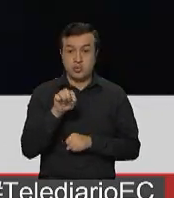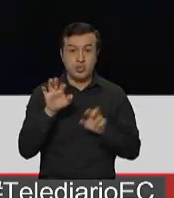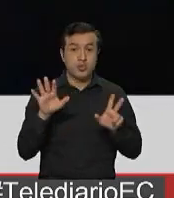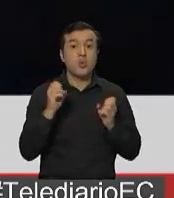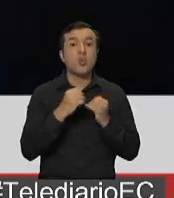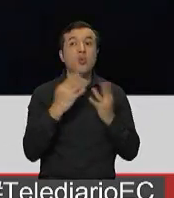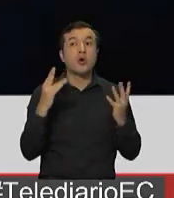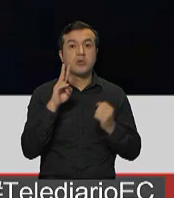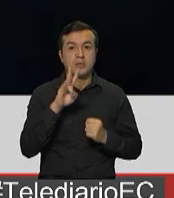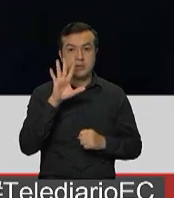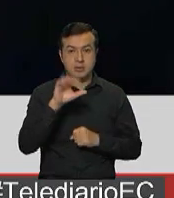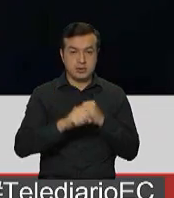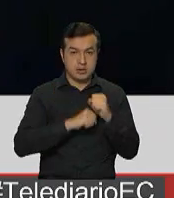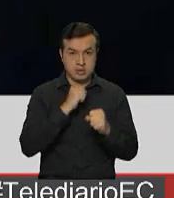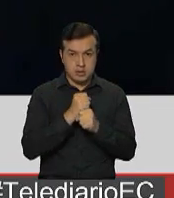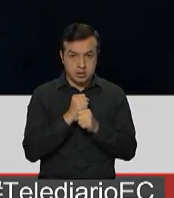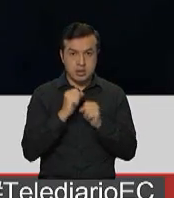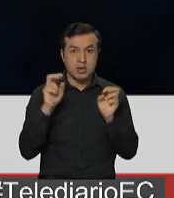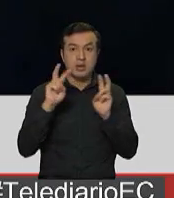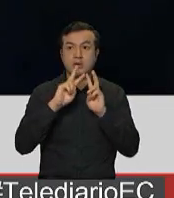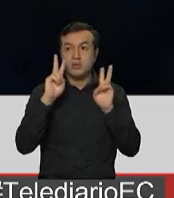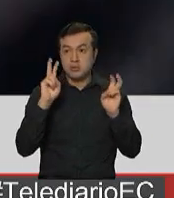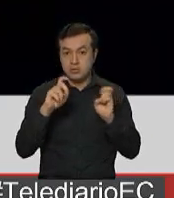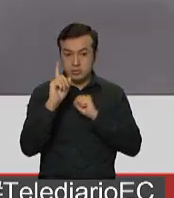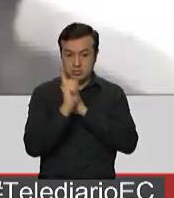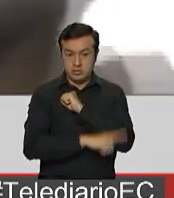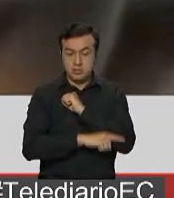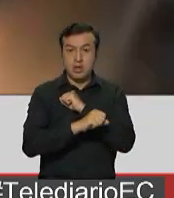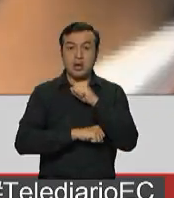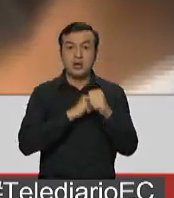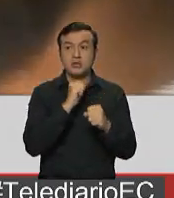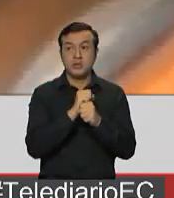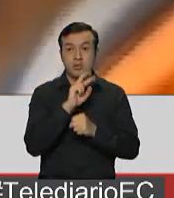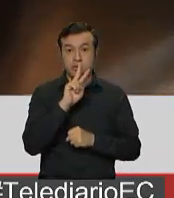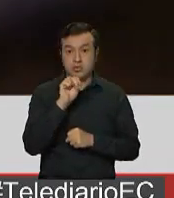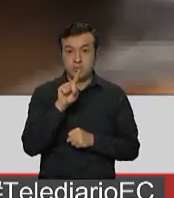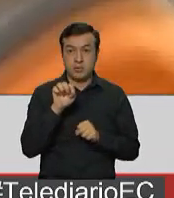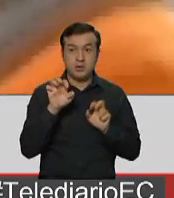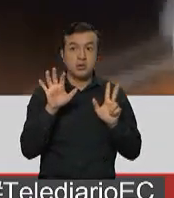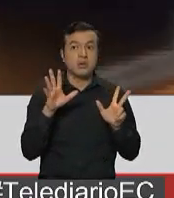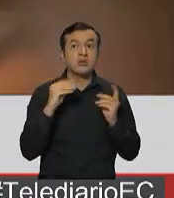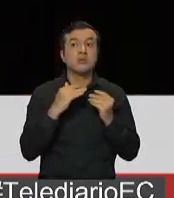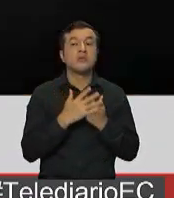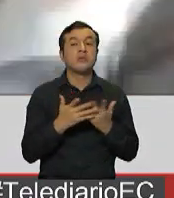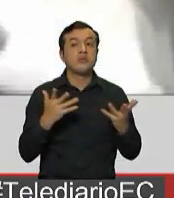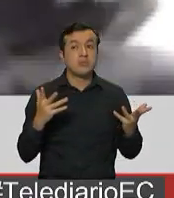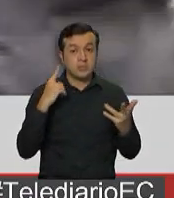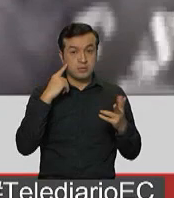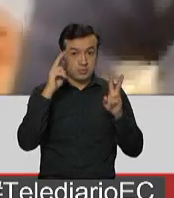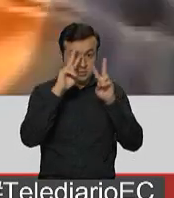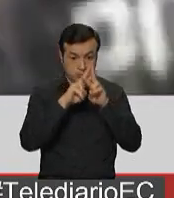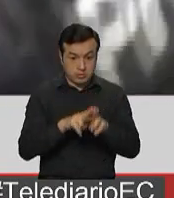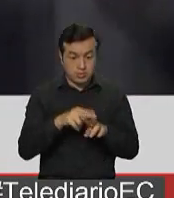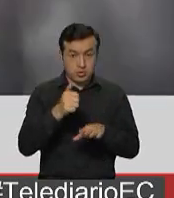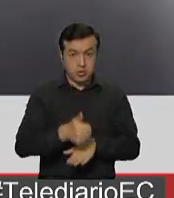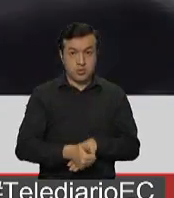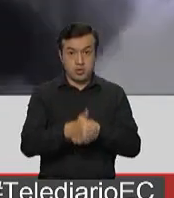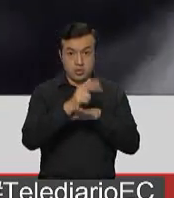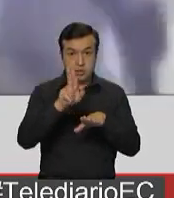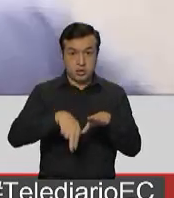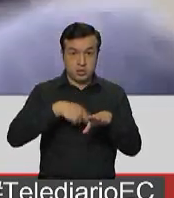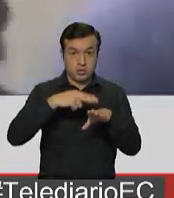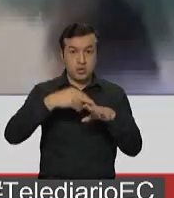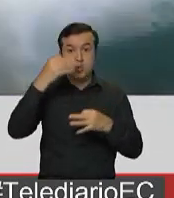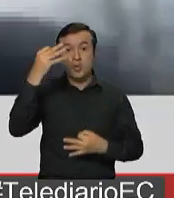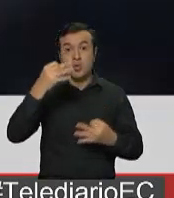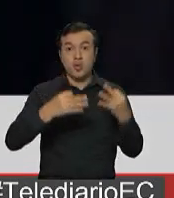25 años por el delito de asesinato, pero en 2018 solicitó un recurso extraordinario de revisión ante la Corte Nacional de Justicia.